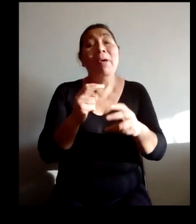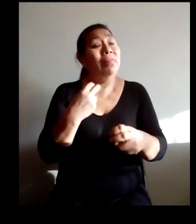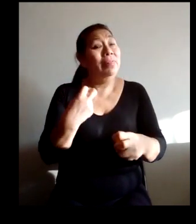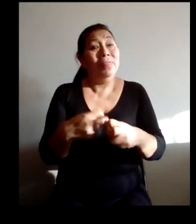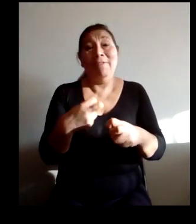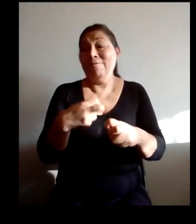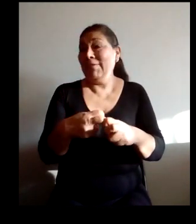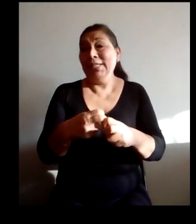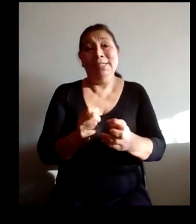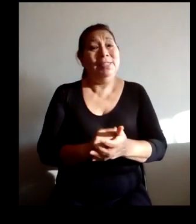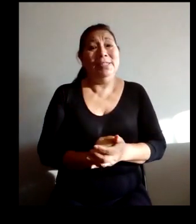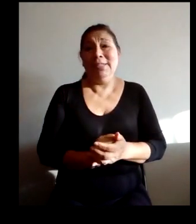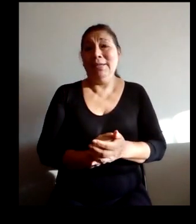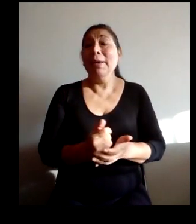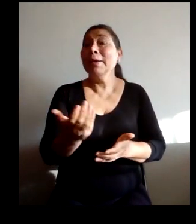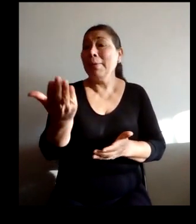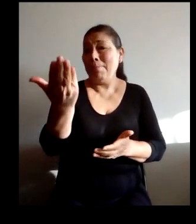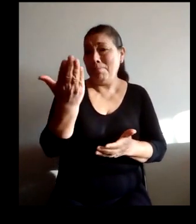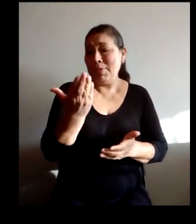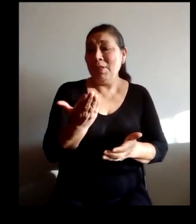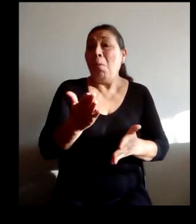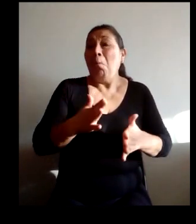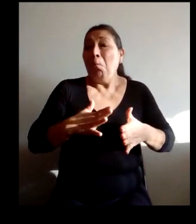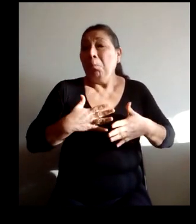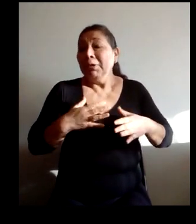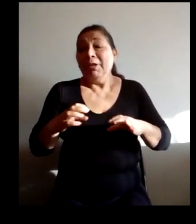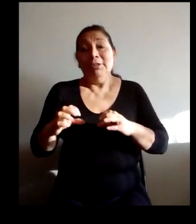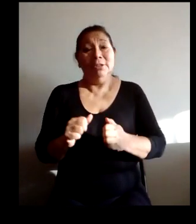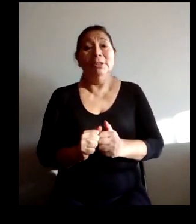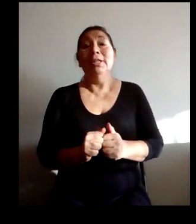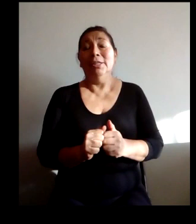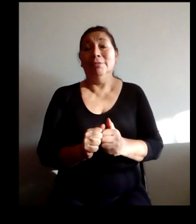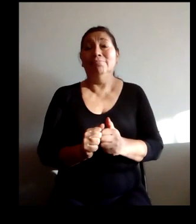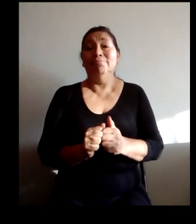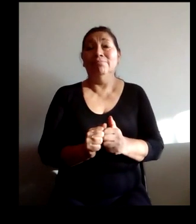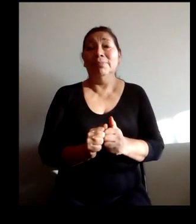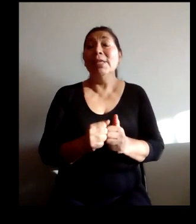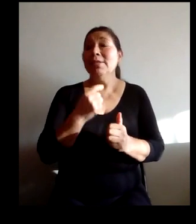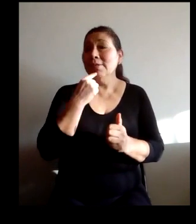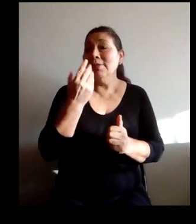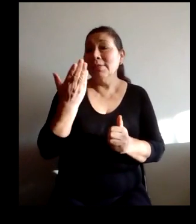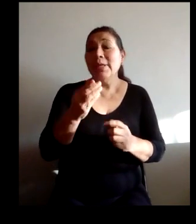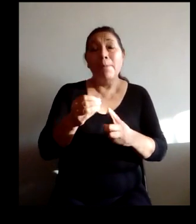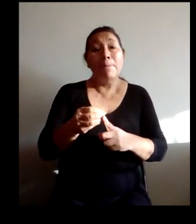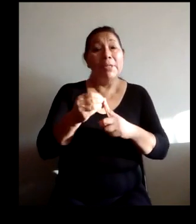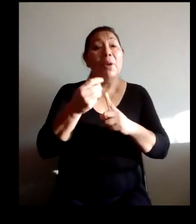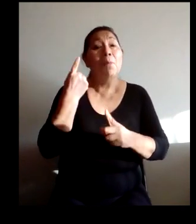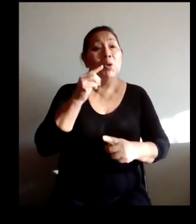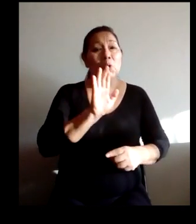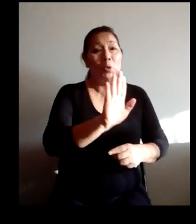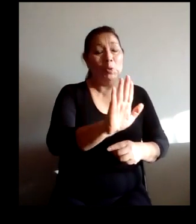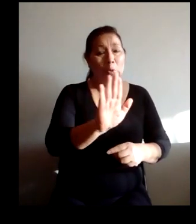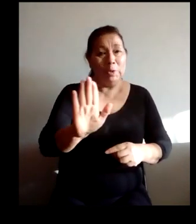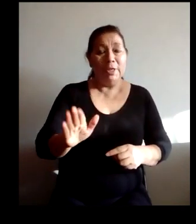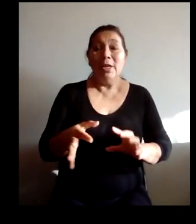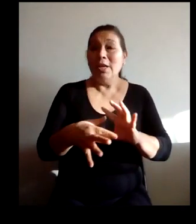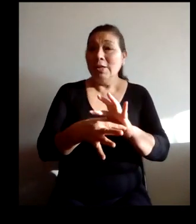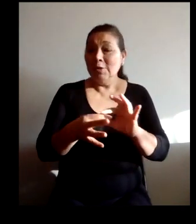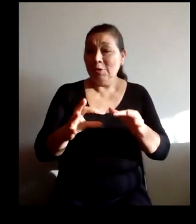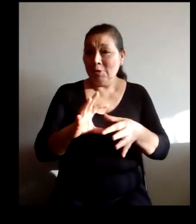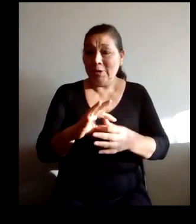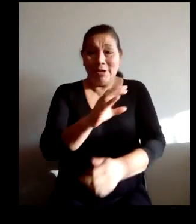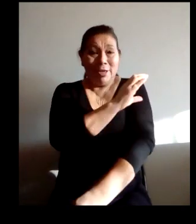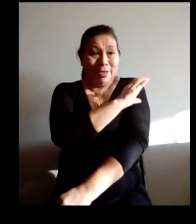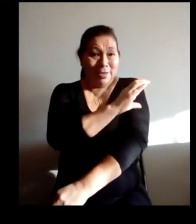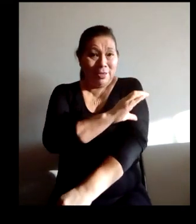especial gravedad y que pedimos que pueda ser algo que sea considerado especialmente por ustedes. En la